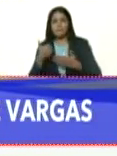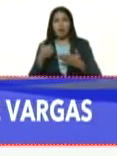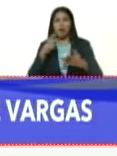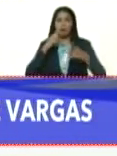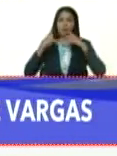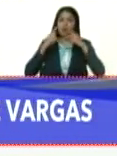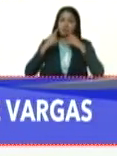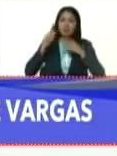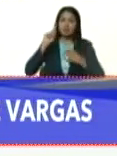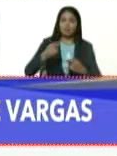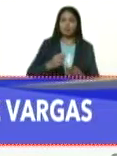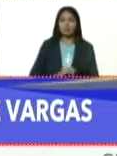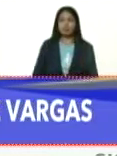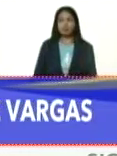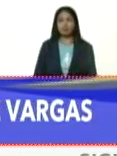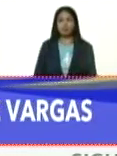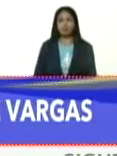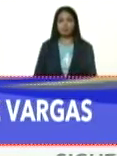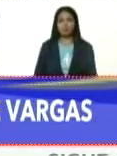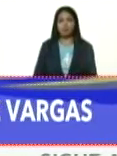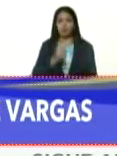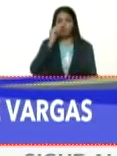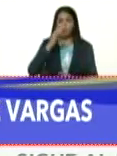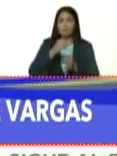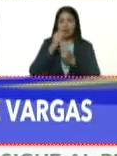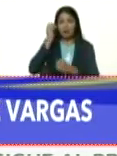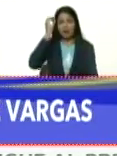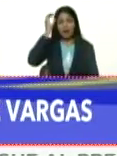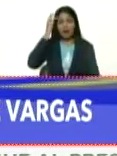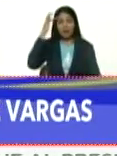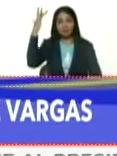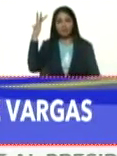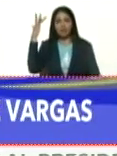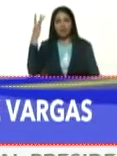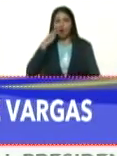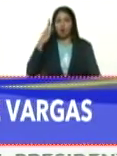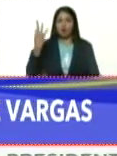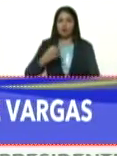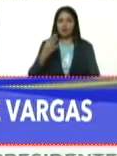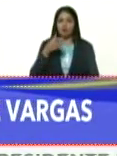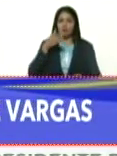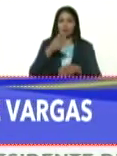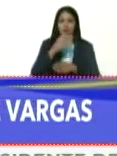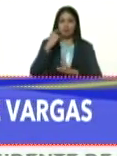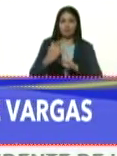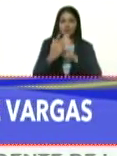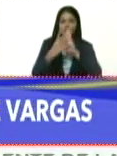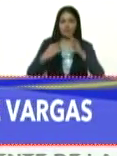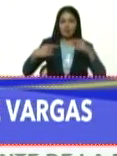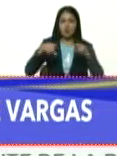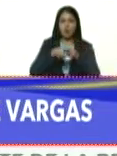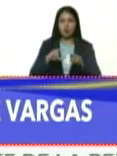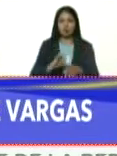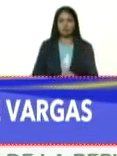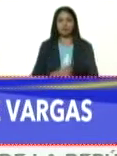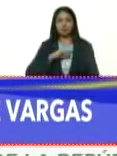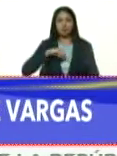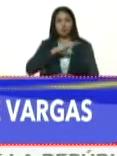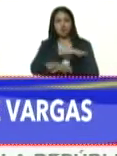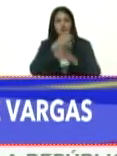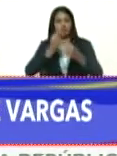política. Retomar la idea original y llevarla adelante con mucha